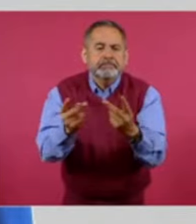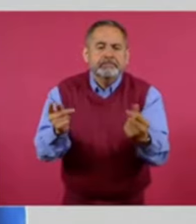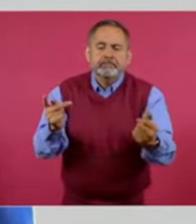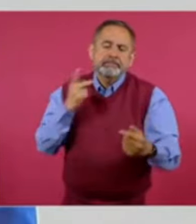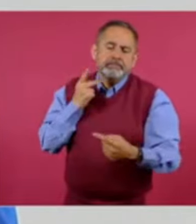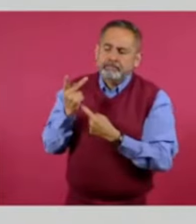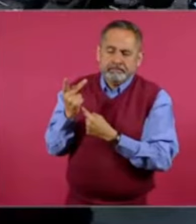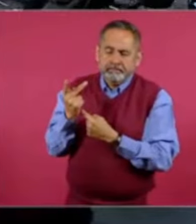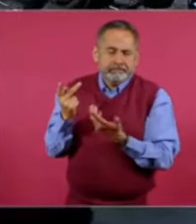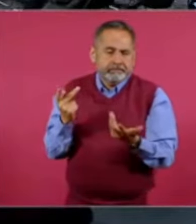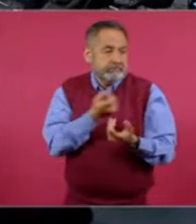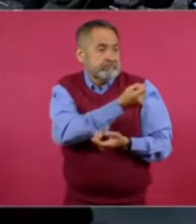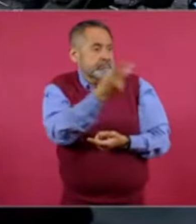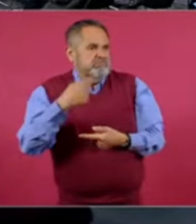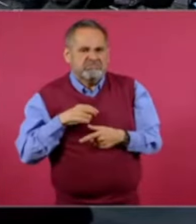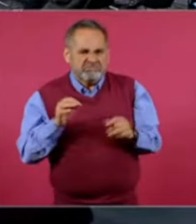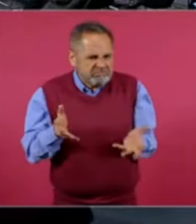la promueven.